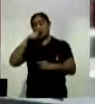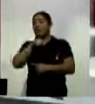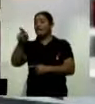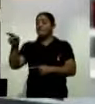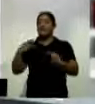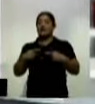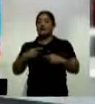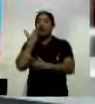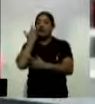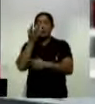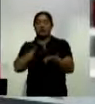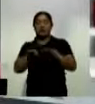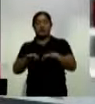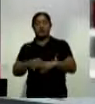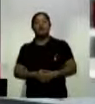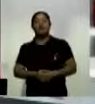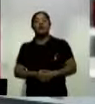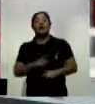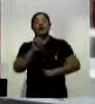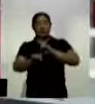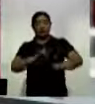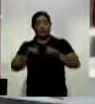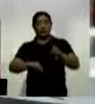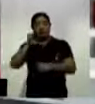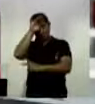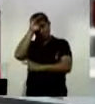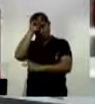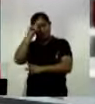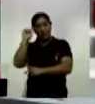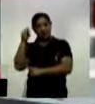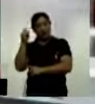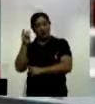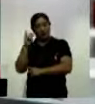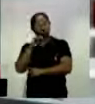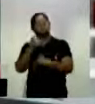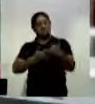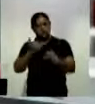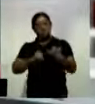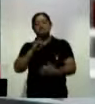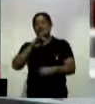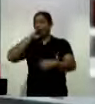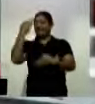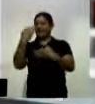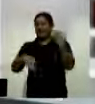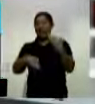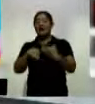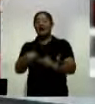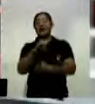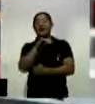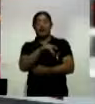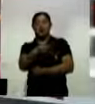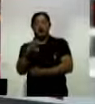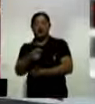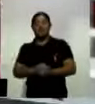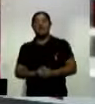empleo. En los deportes, Monterrey y Tijuana sí jugarán la final de la Copa MX. En la información